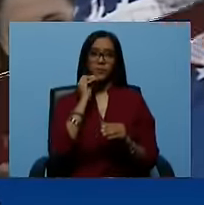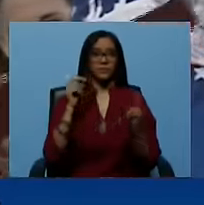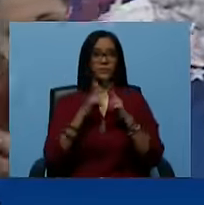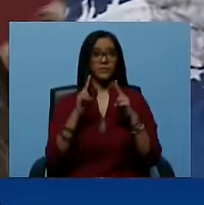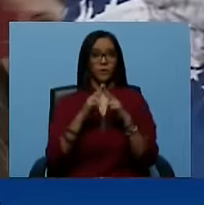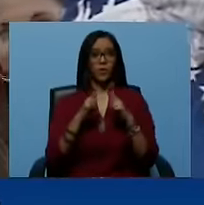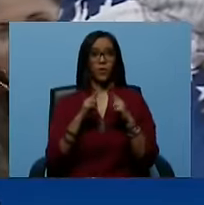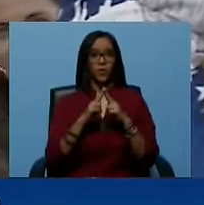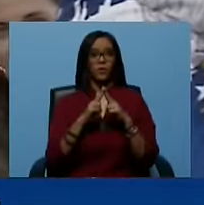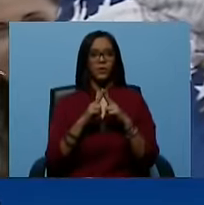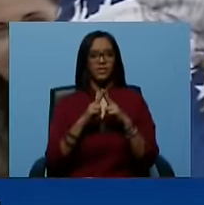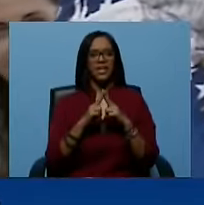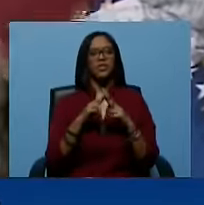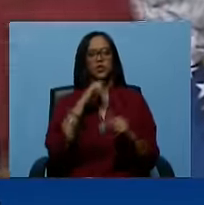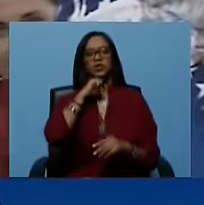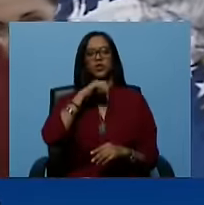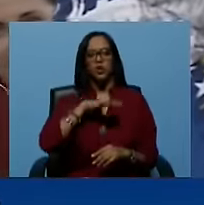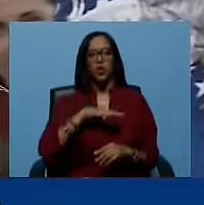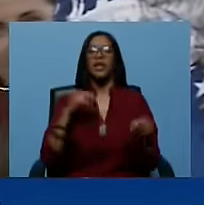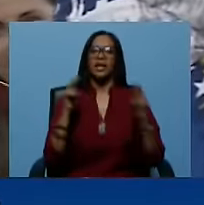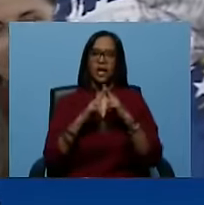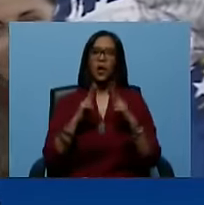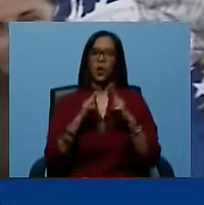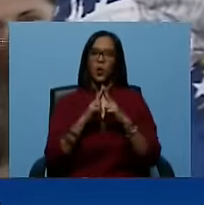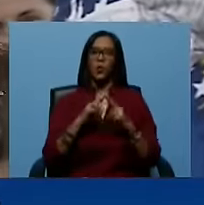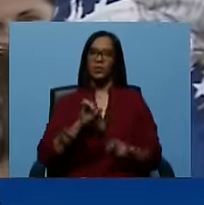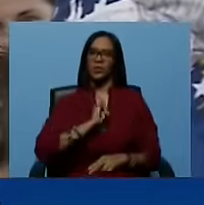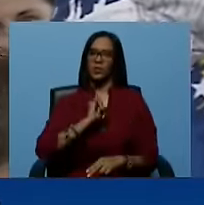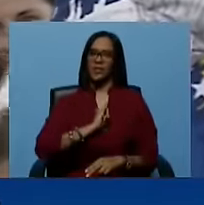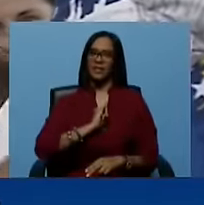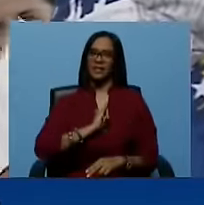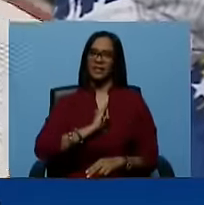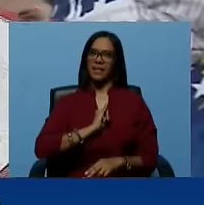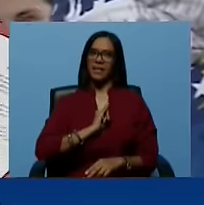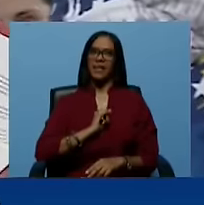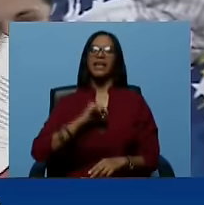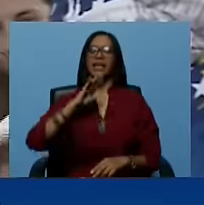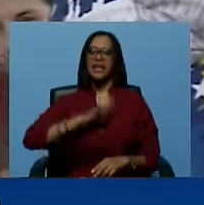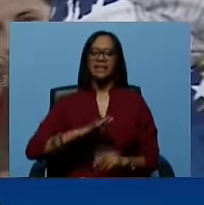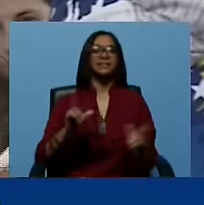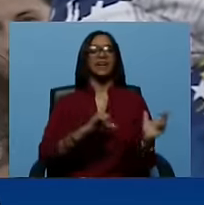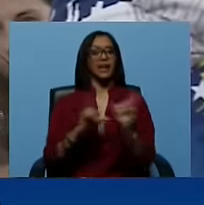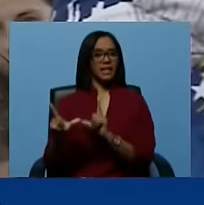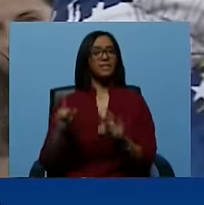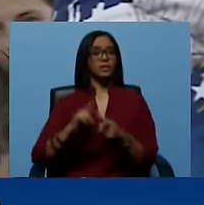su historia, que conoce su identidad y que está dispuesta entonces